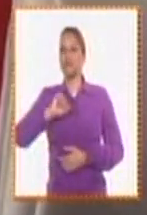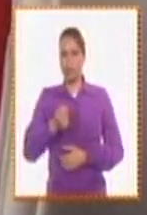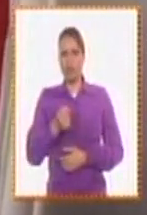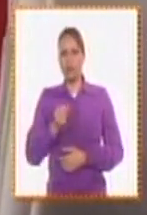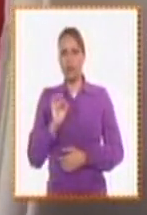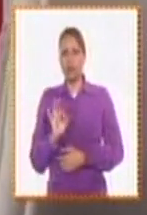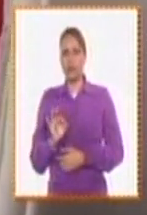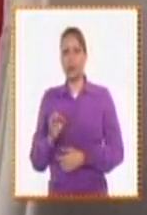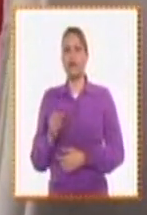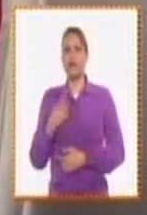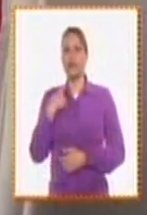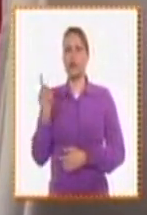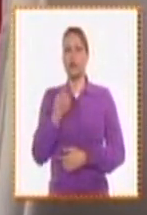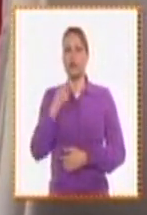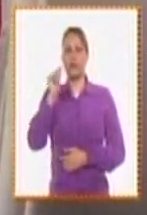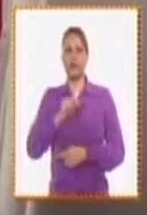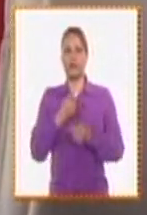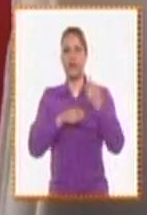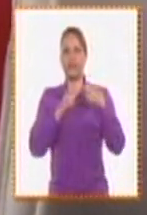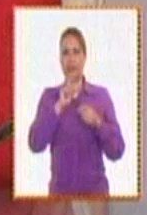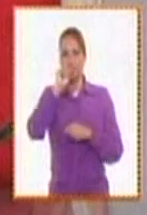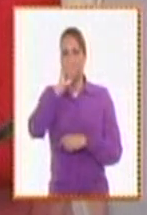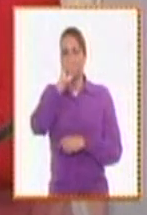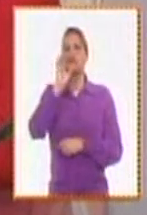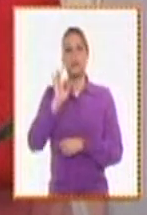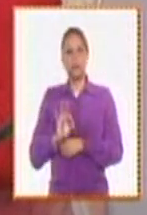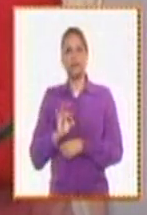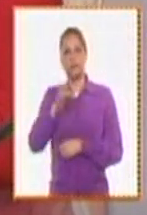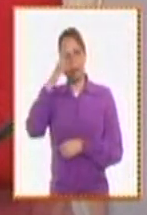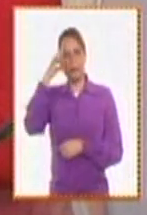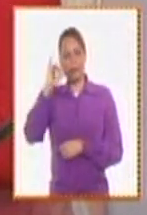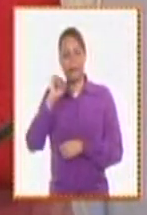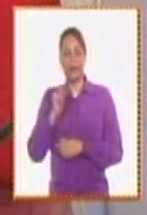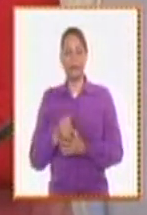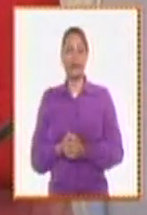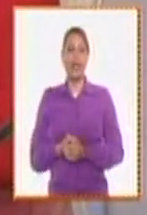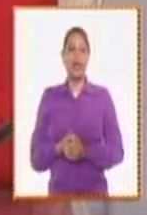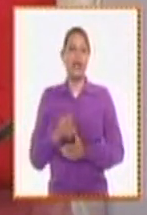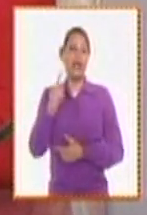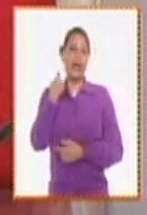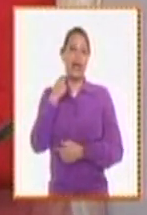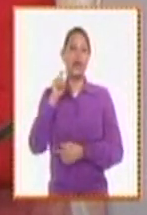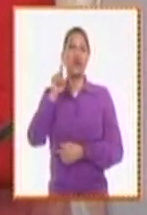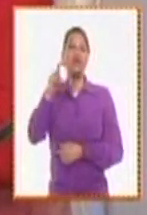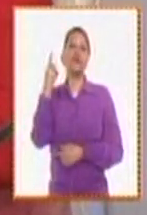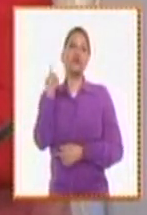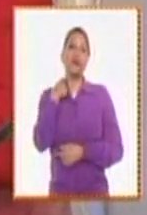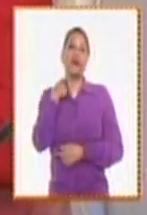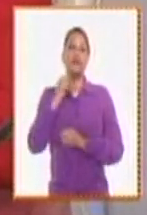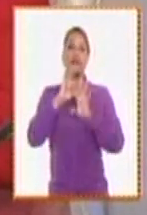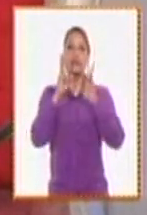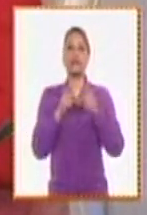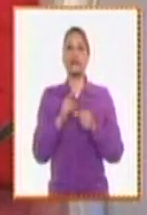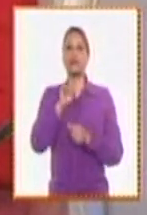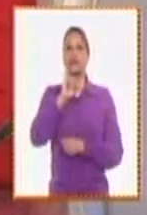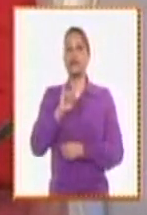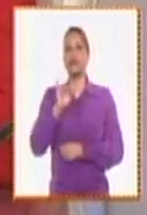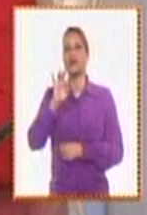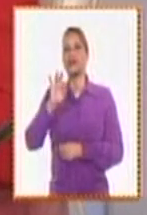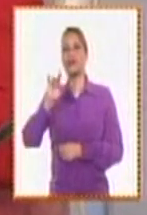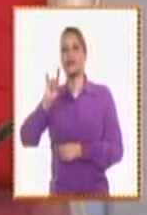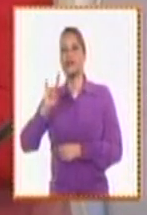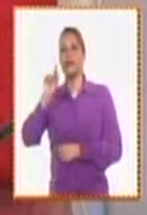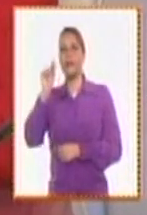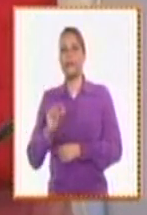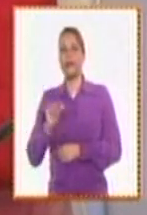relación efectivamente. Ahora, en el último año han sido sancionados un total de 689